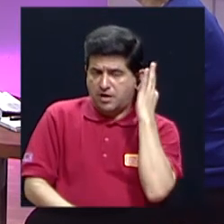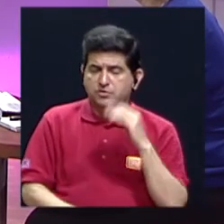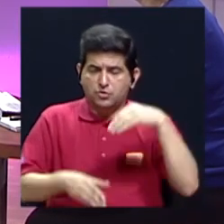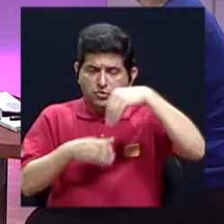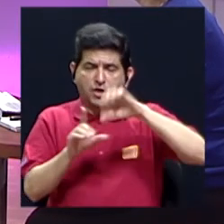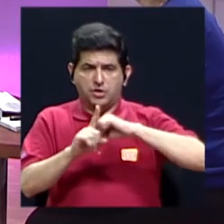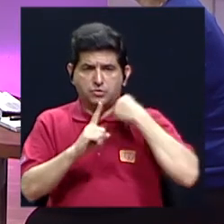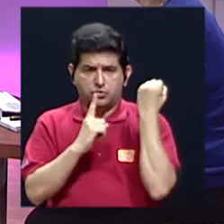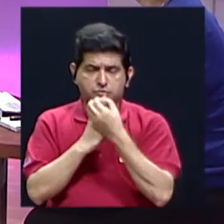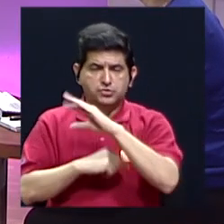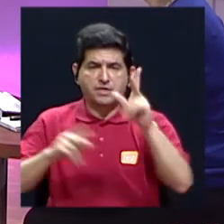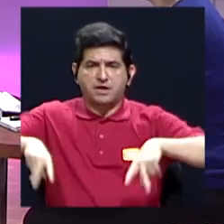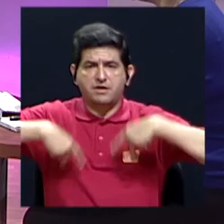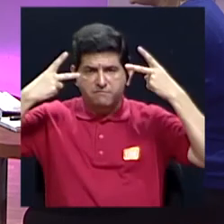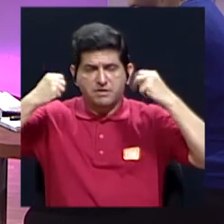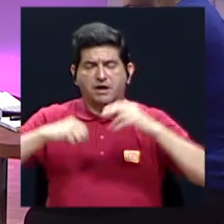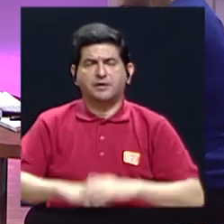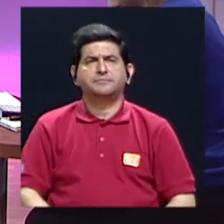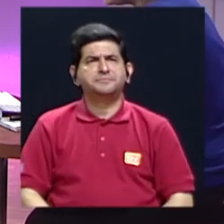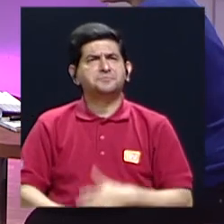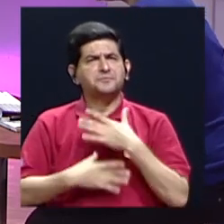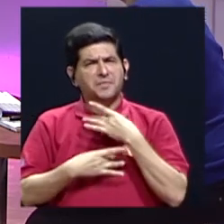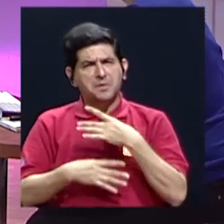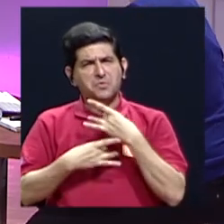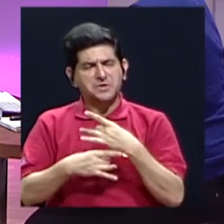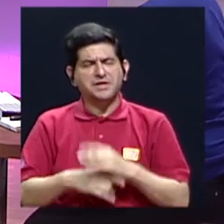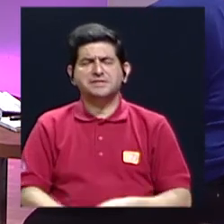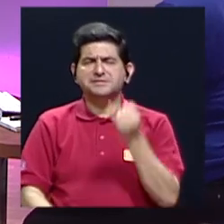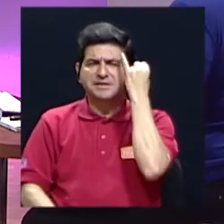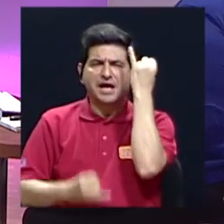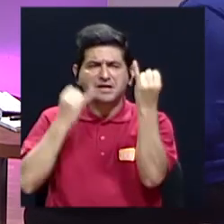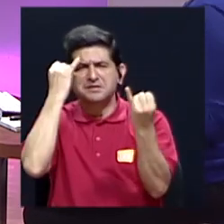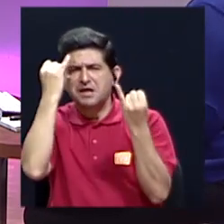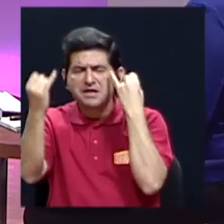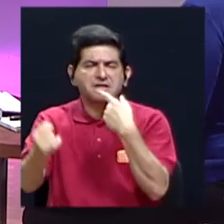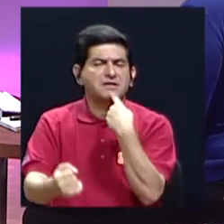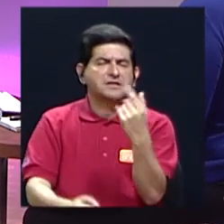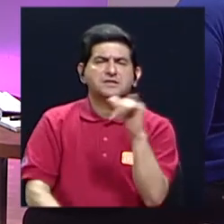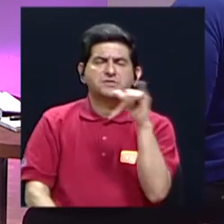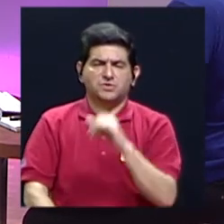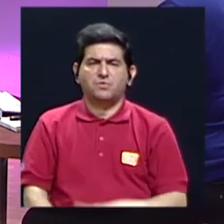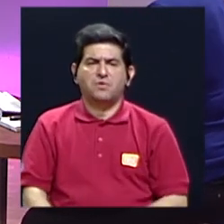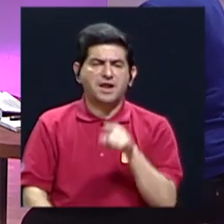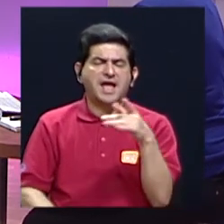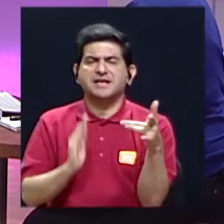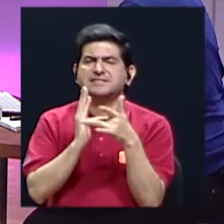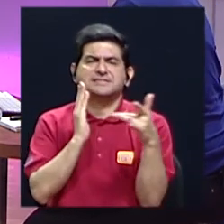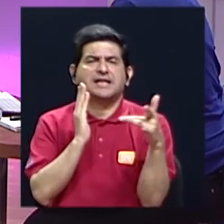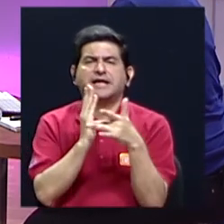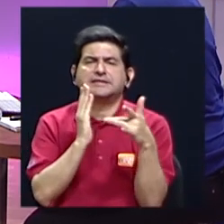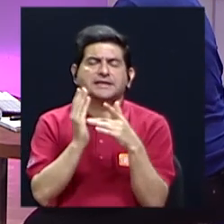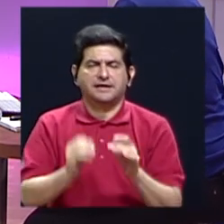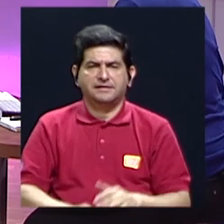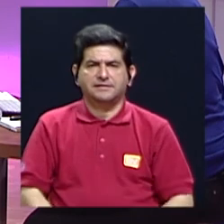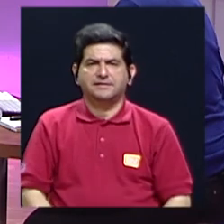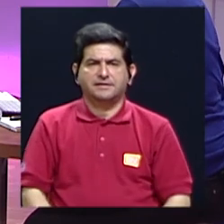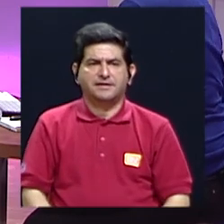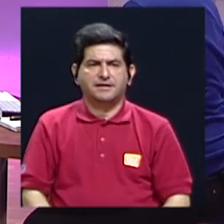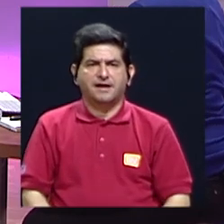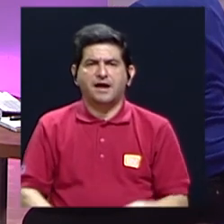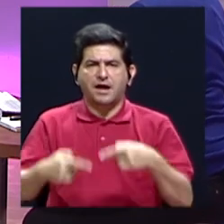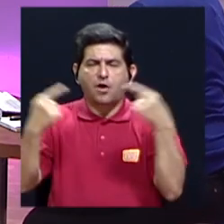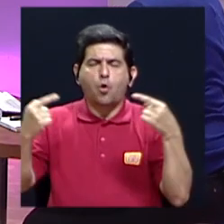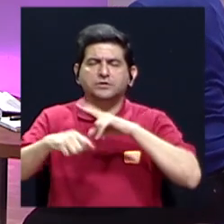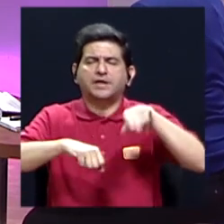en la sociedad y en la vida. Es interesante que algunos de los argumentos que se han planteado también tienen que ver con que esta es una técnica